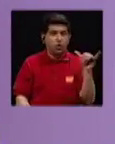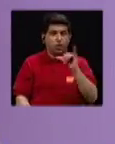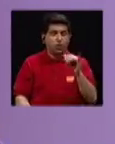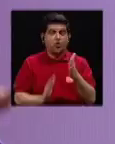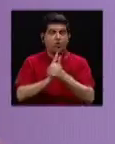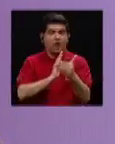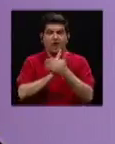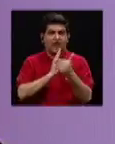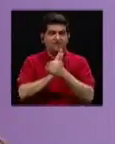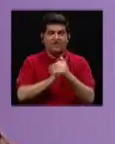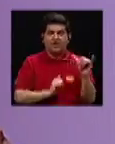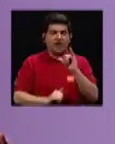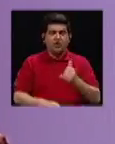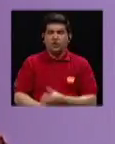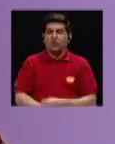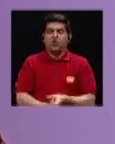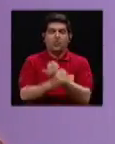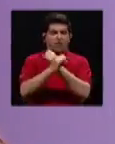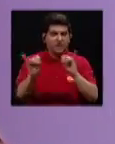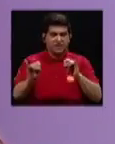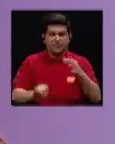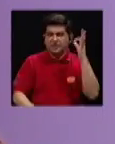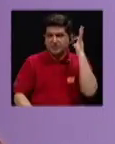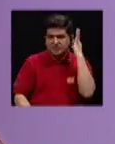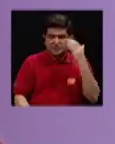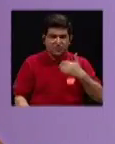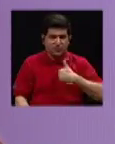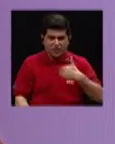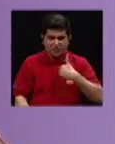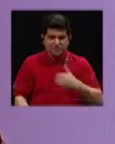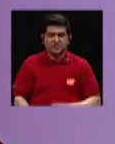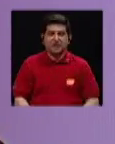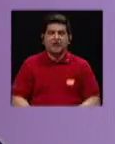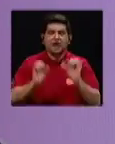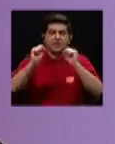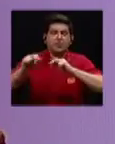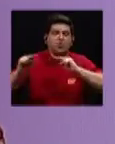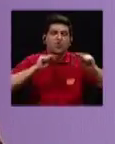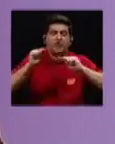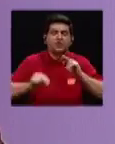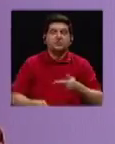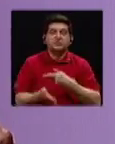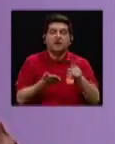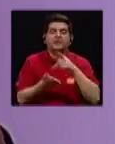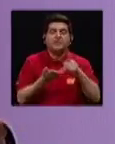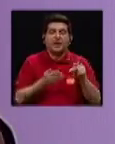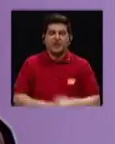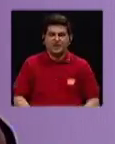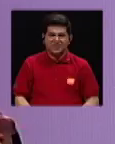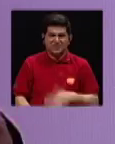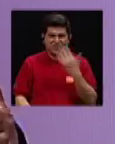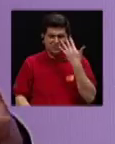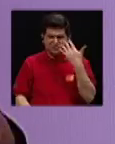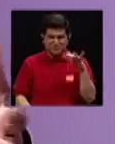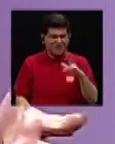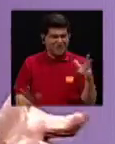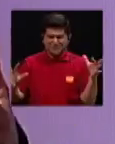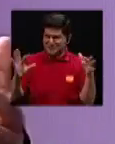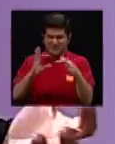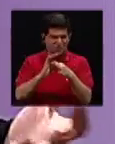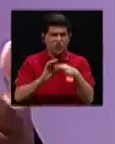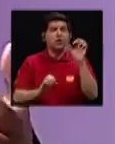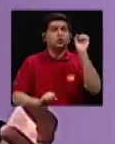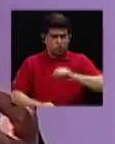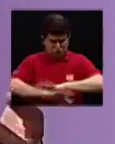obviamente no va a haber la misma capacidad y la misma autonomía de las mujeres para negociar sueldos Aunque